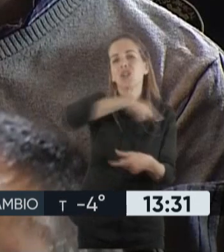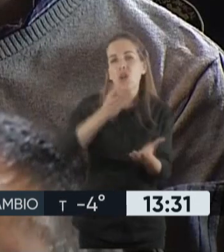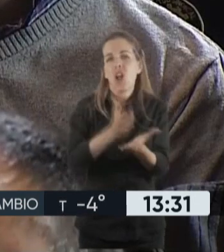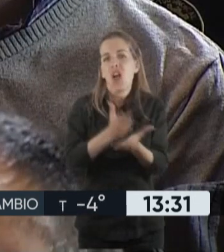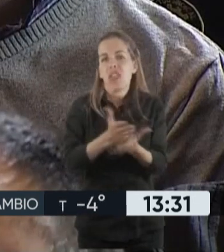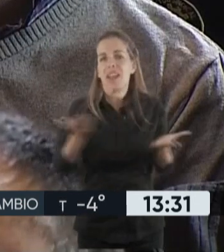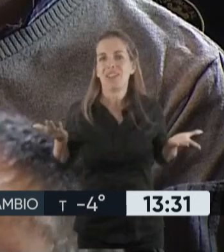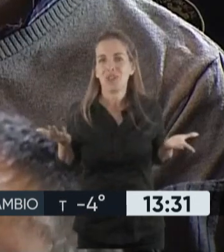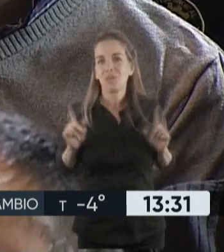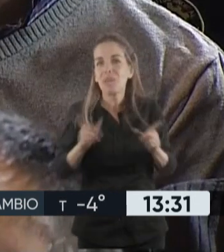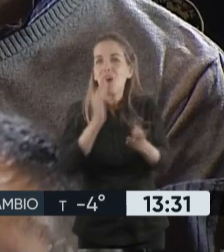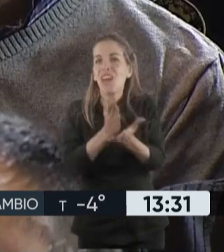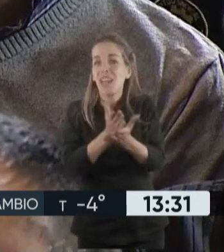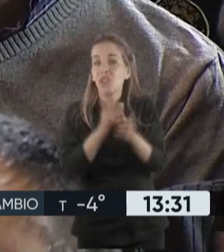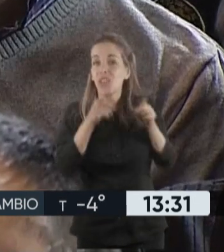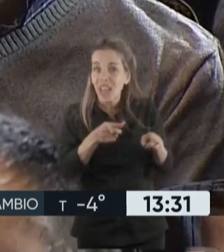que hoy,